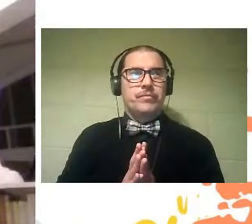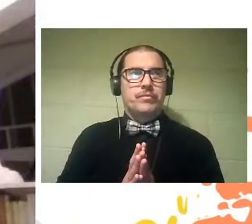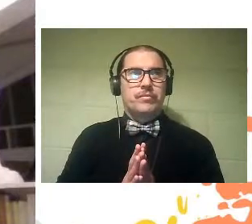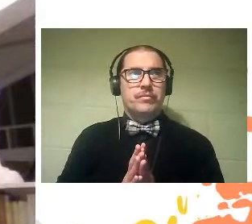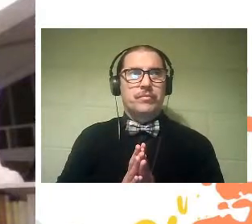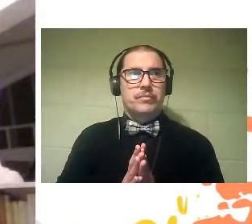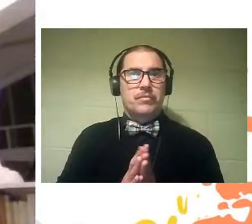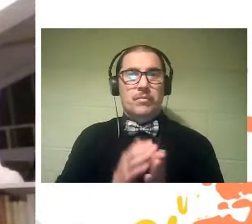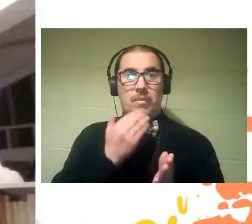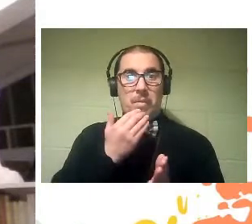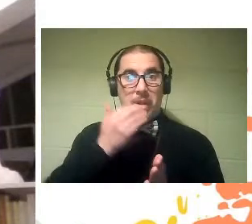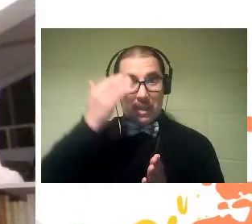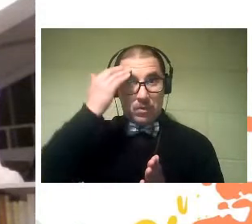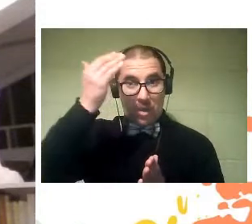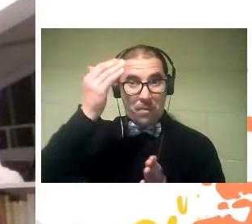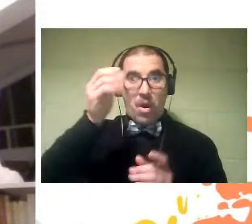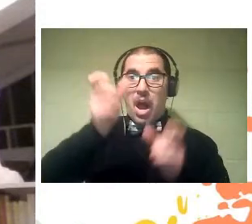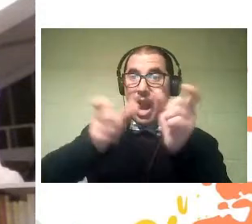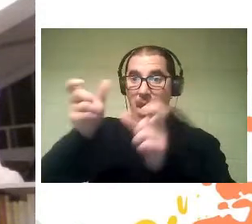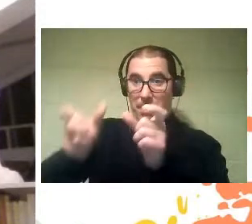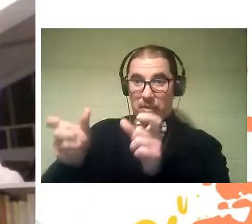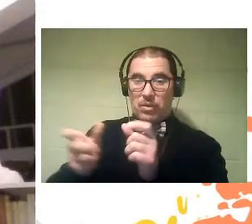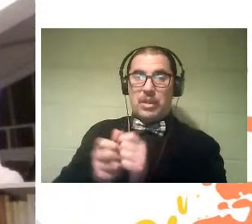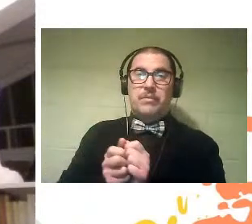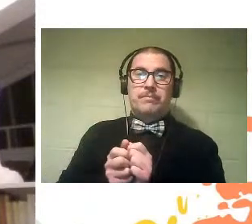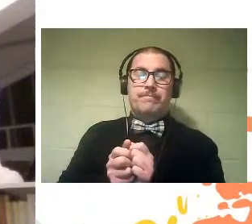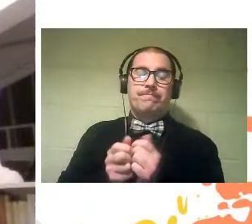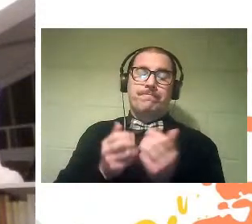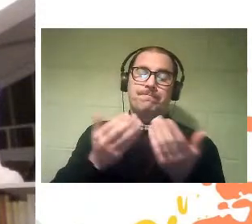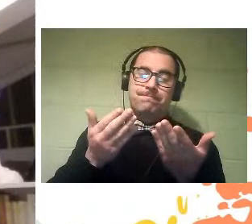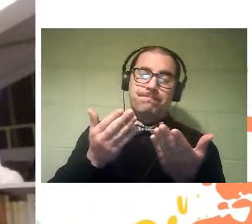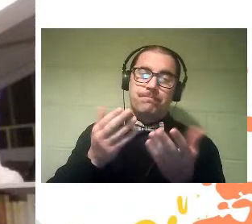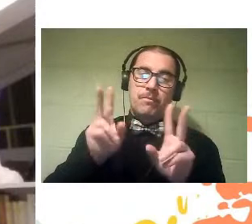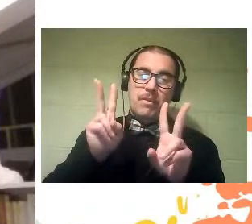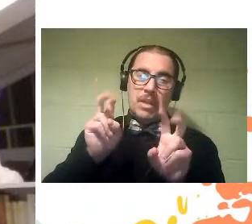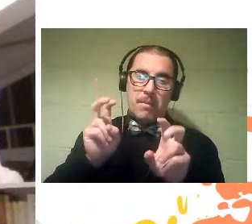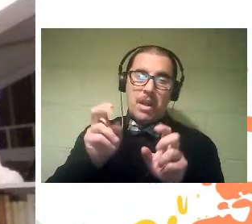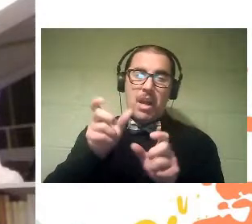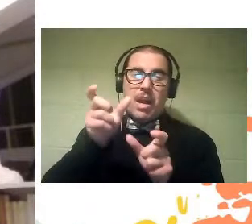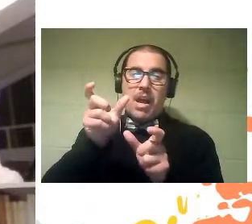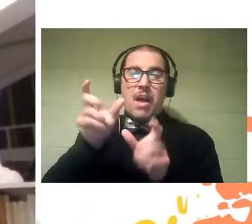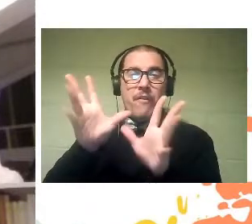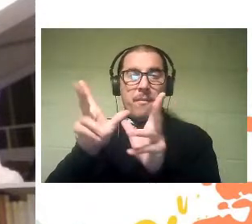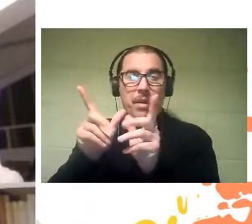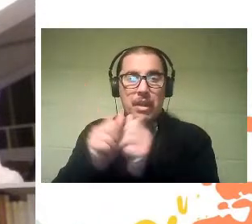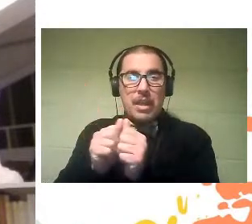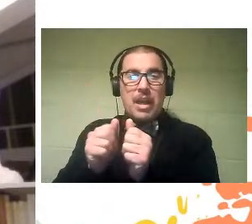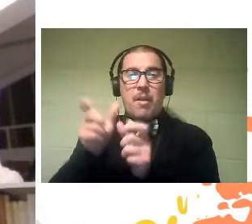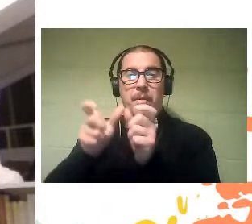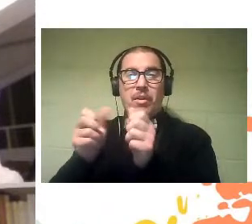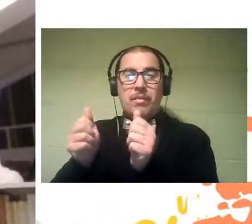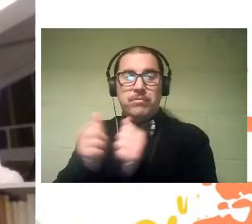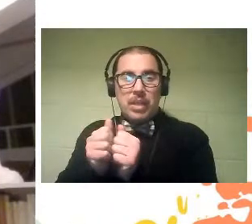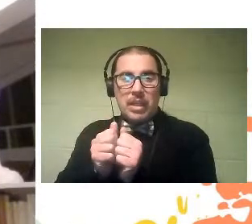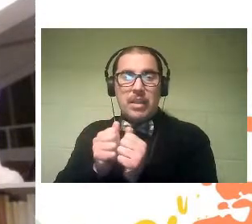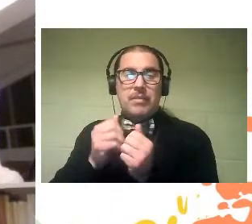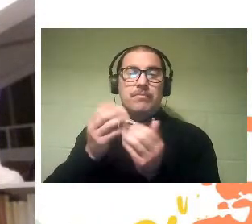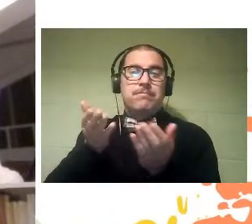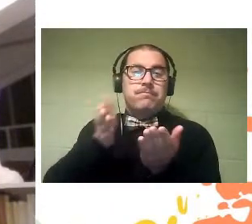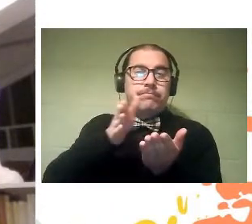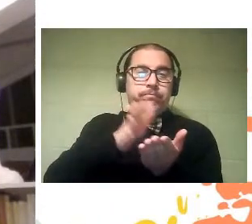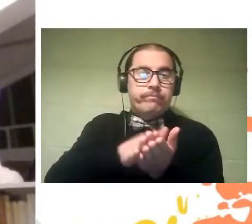También saludamos a las personas que perdieron un ser querido por el COVID-19. Sentimos con ellas